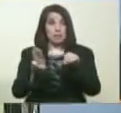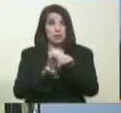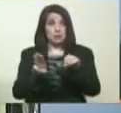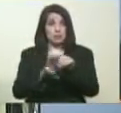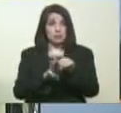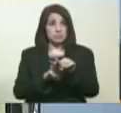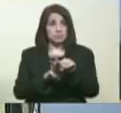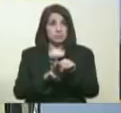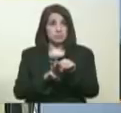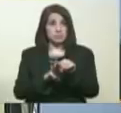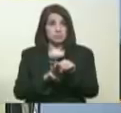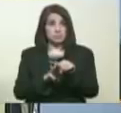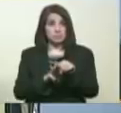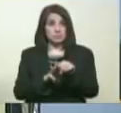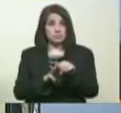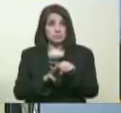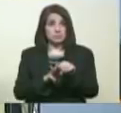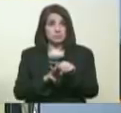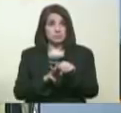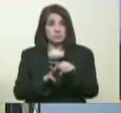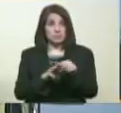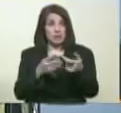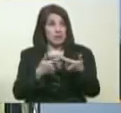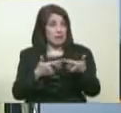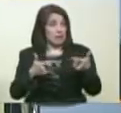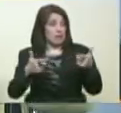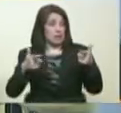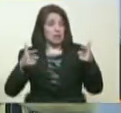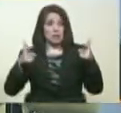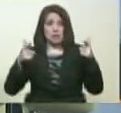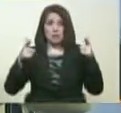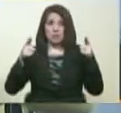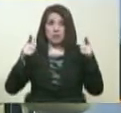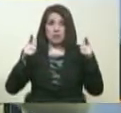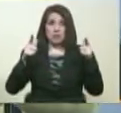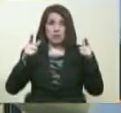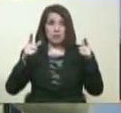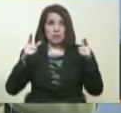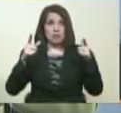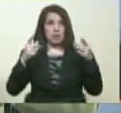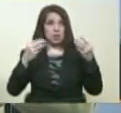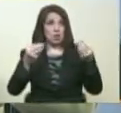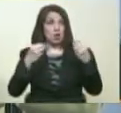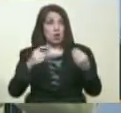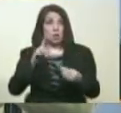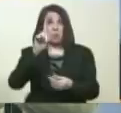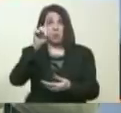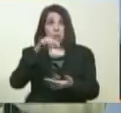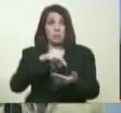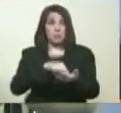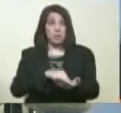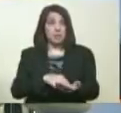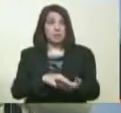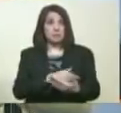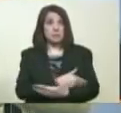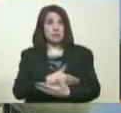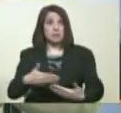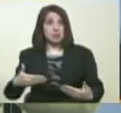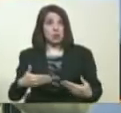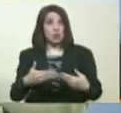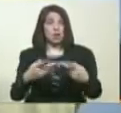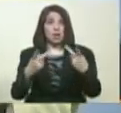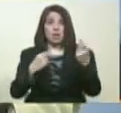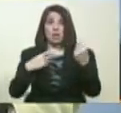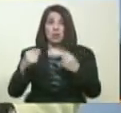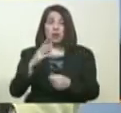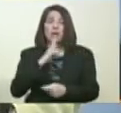trasladar así, libre de polvo y paja, cash, 1.000 millones de dólares a las reservas internacionales del Banco